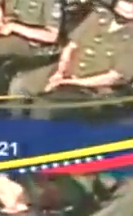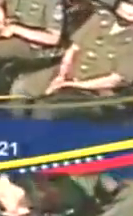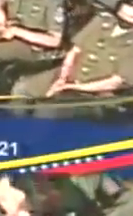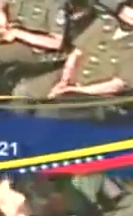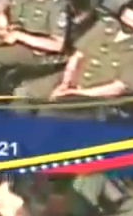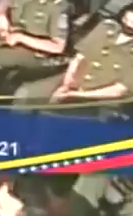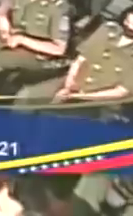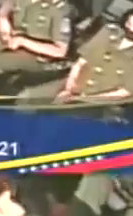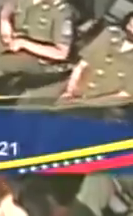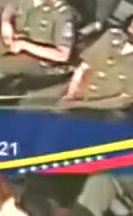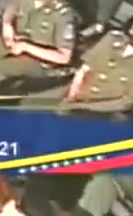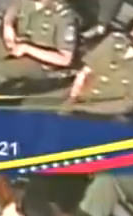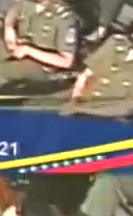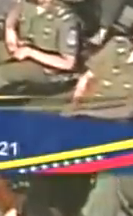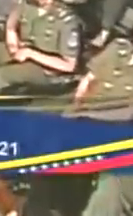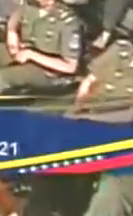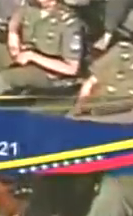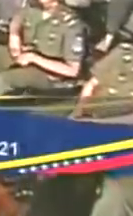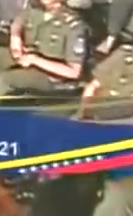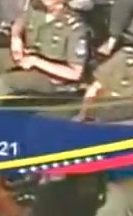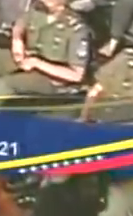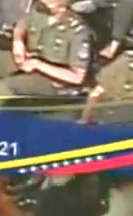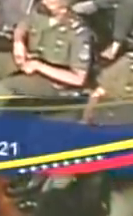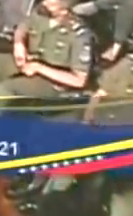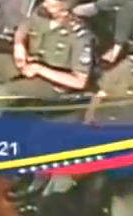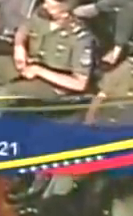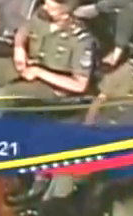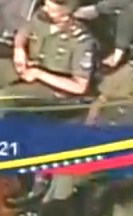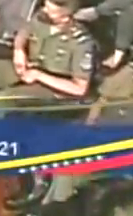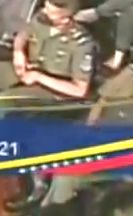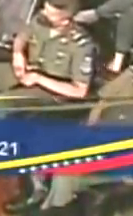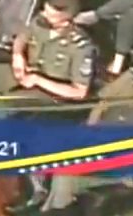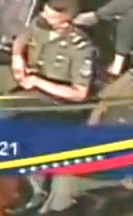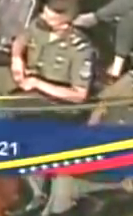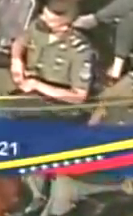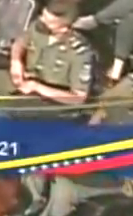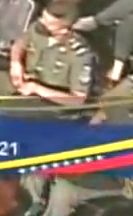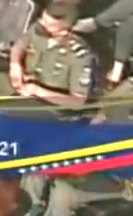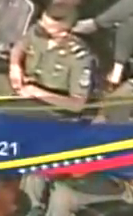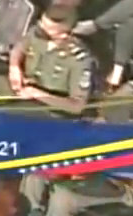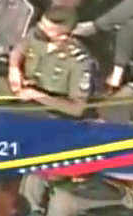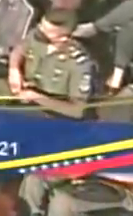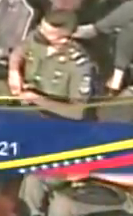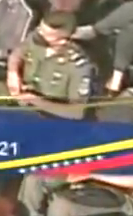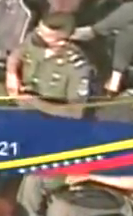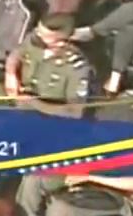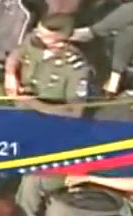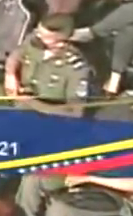la Universidad Central de Venezuela, doctor Nicolás Bianco.